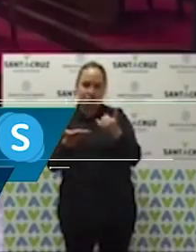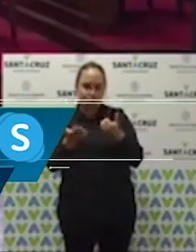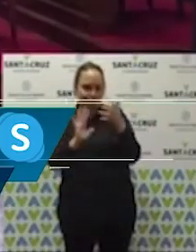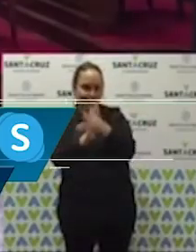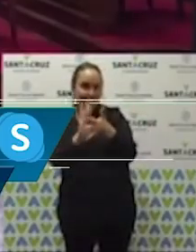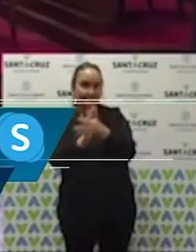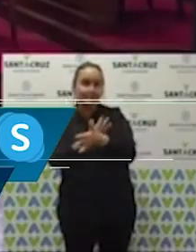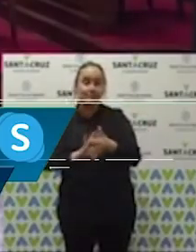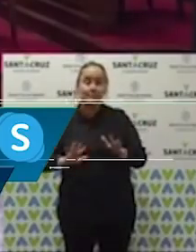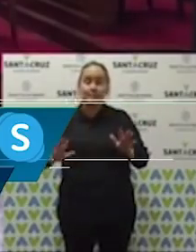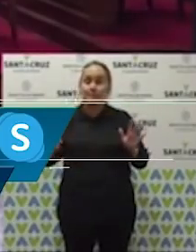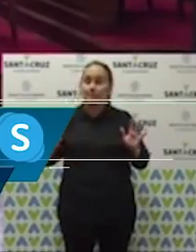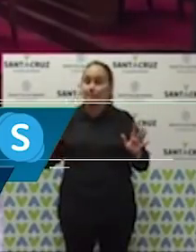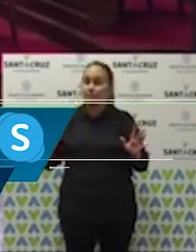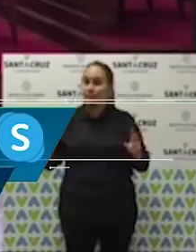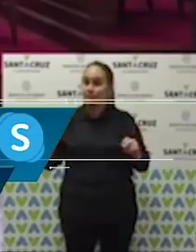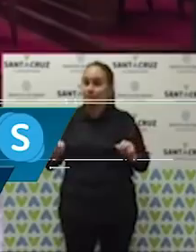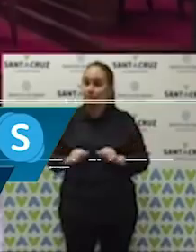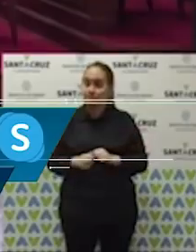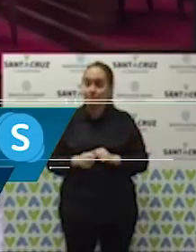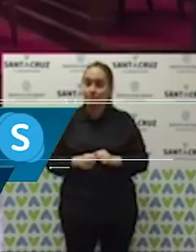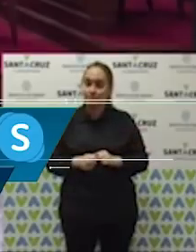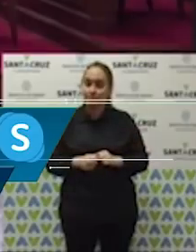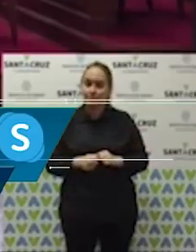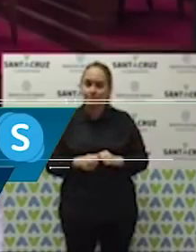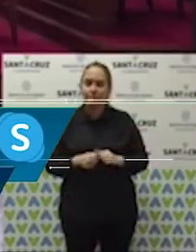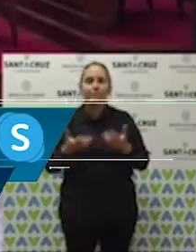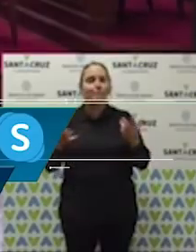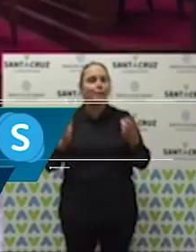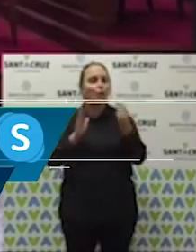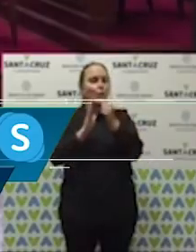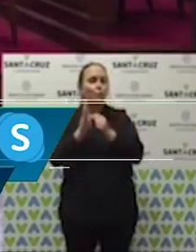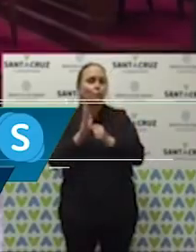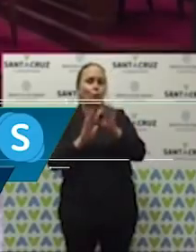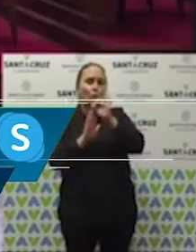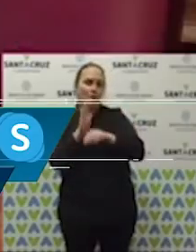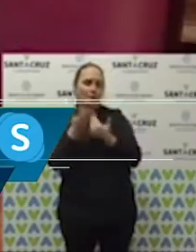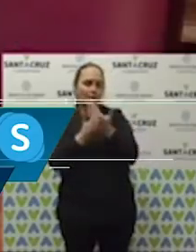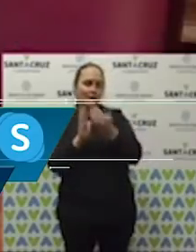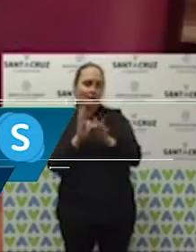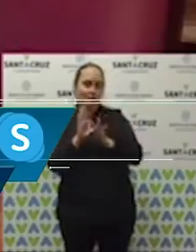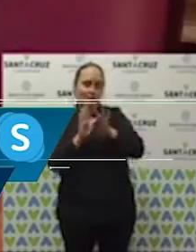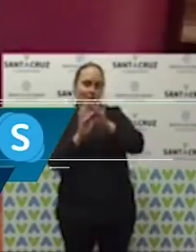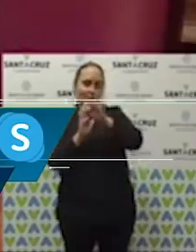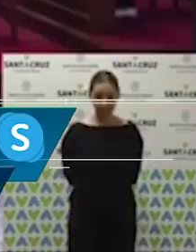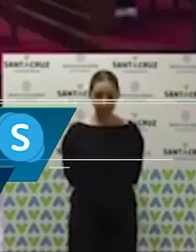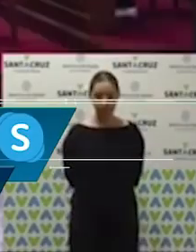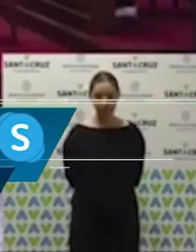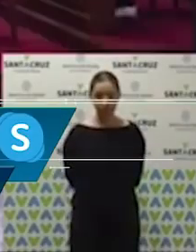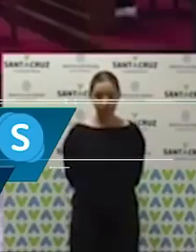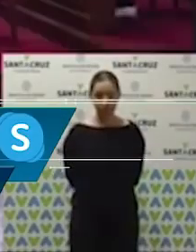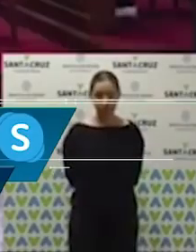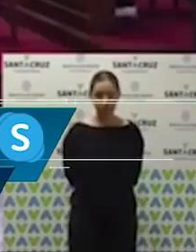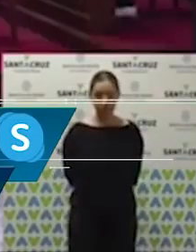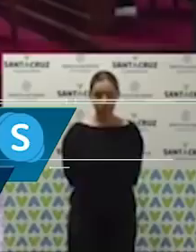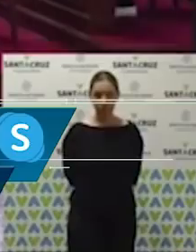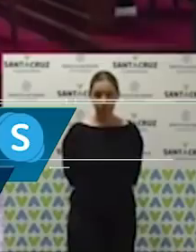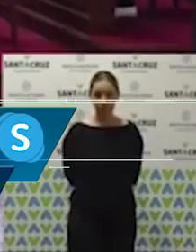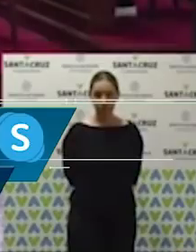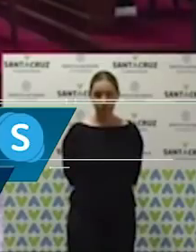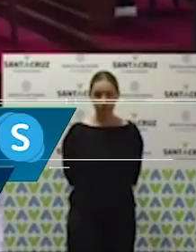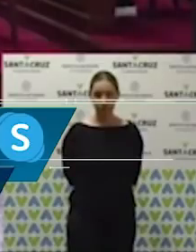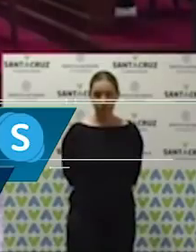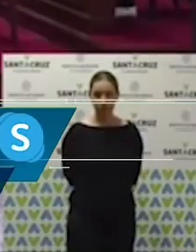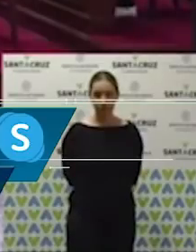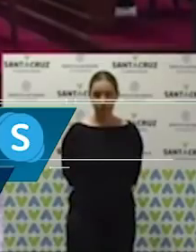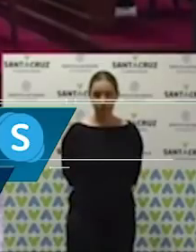fracasan las gestiones del gobierno de Canarias frente a Madrid con los fondos, por la situación delicadísima que tiene Canarias con respecto tras